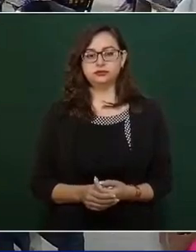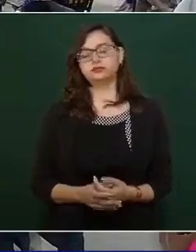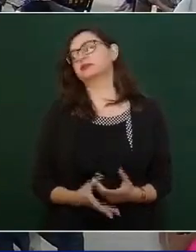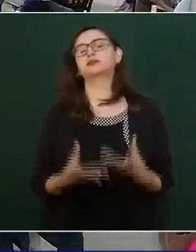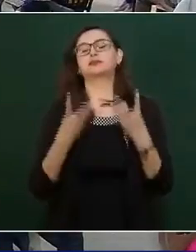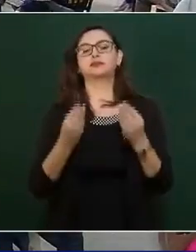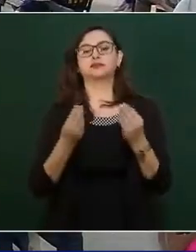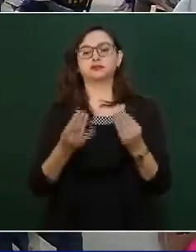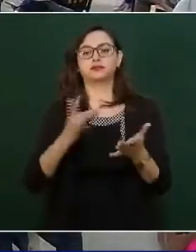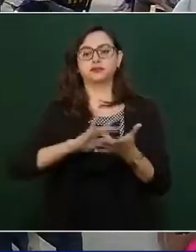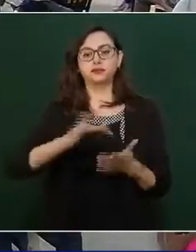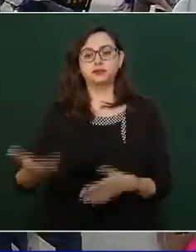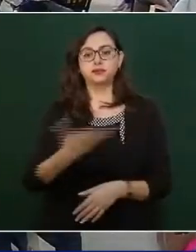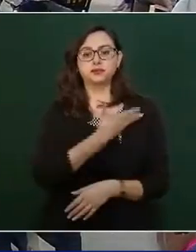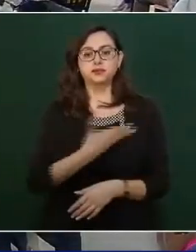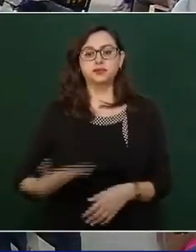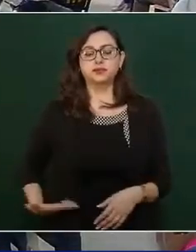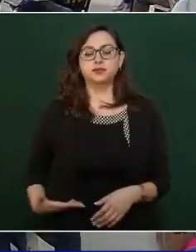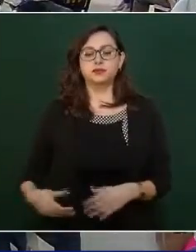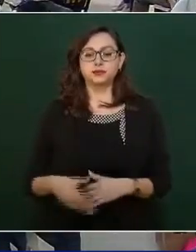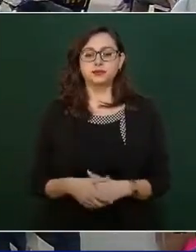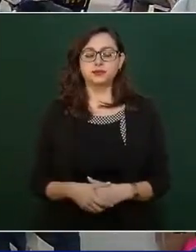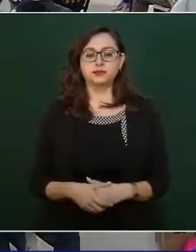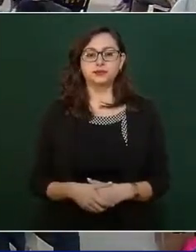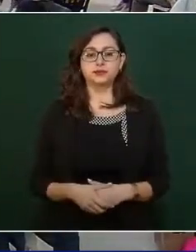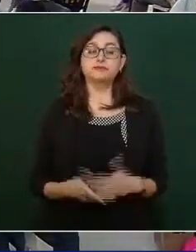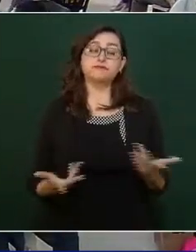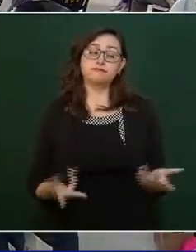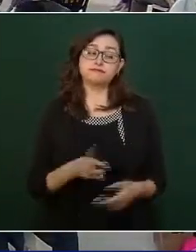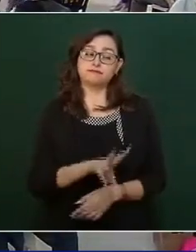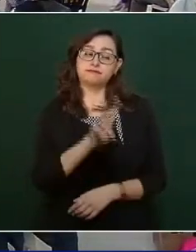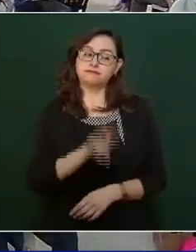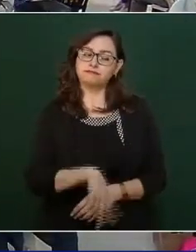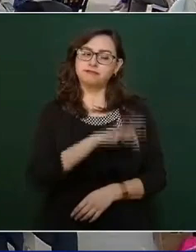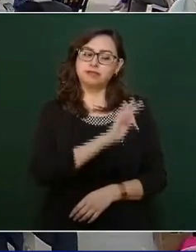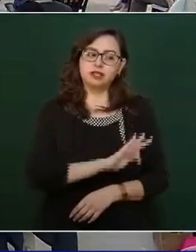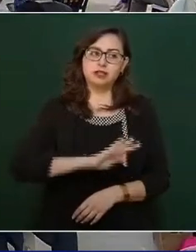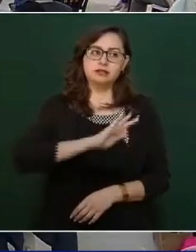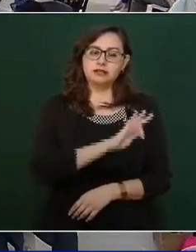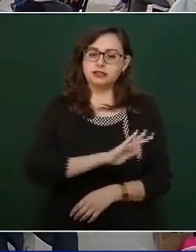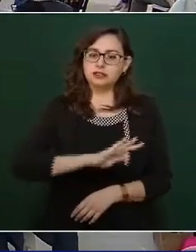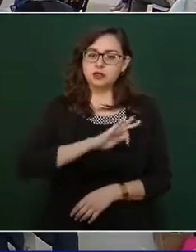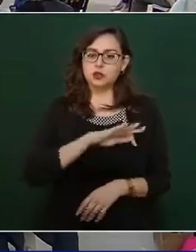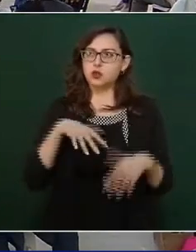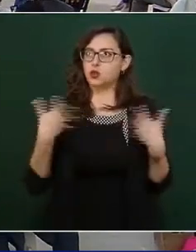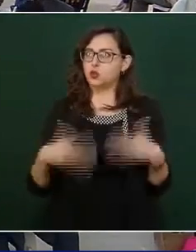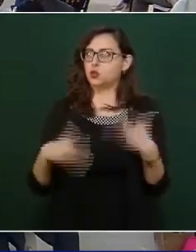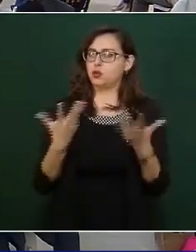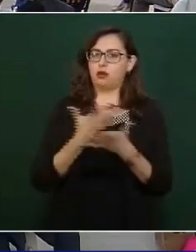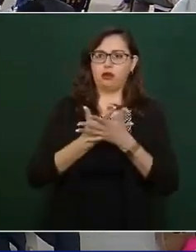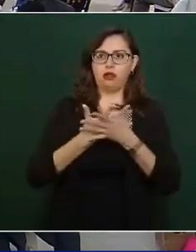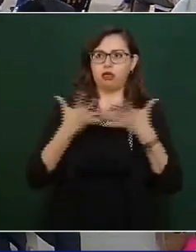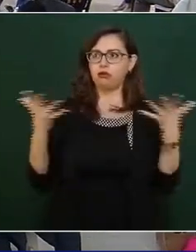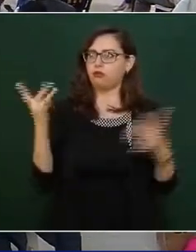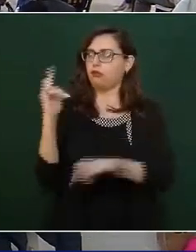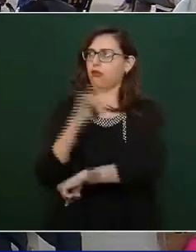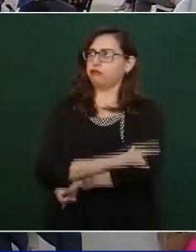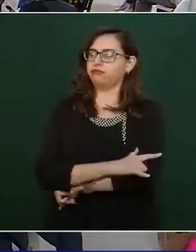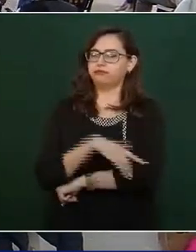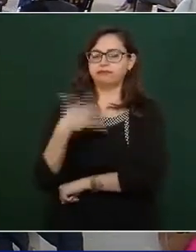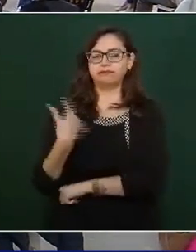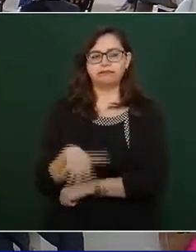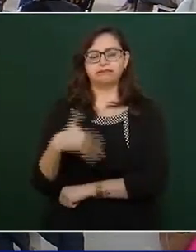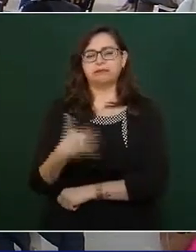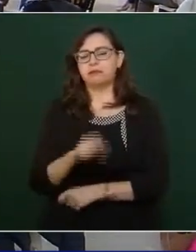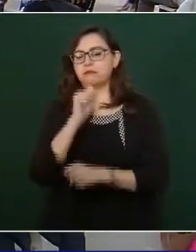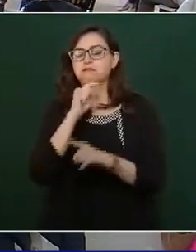Muchas gracias, presidente. Primero que nada, felicidades por esta magna obra, felicidades al Ejército, a